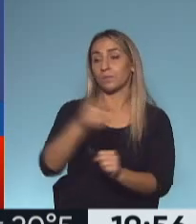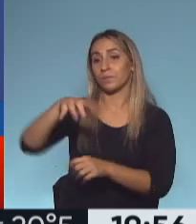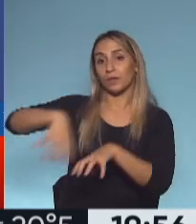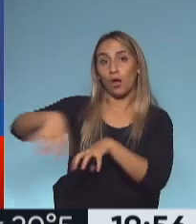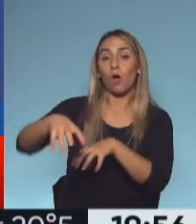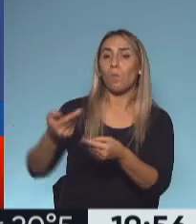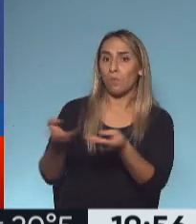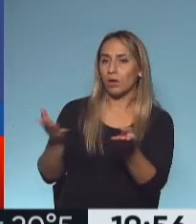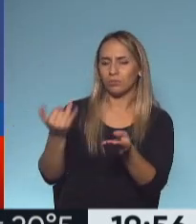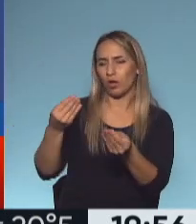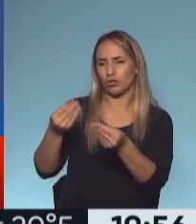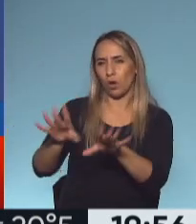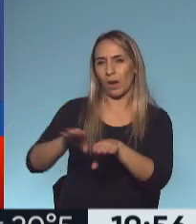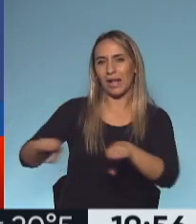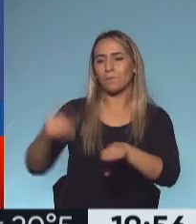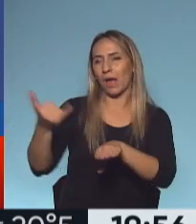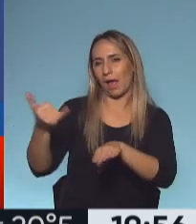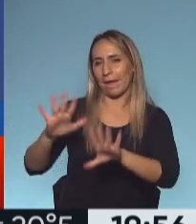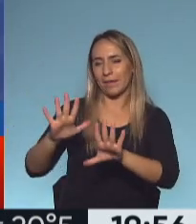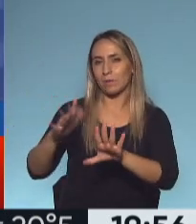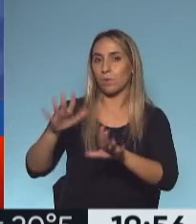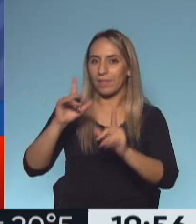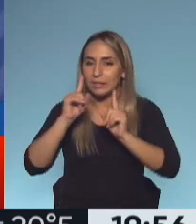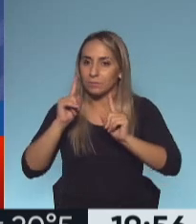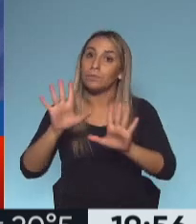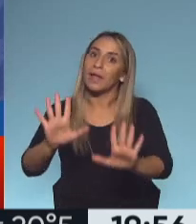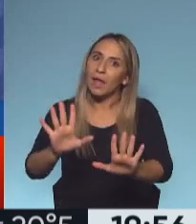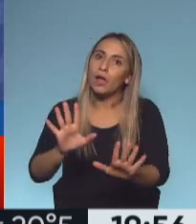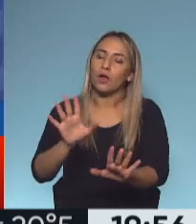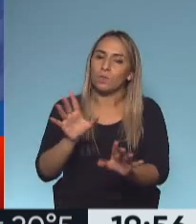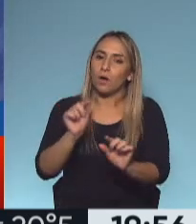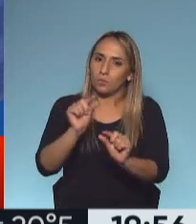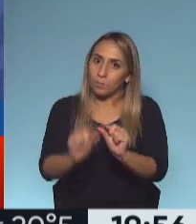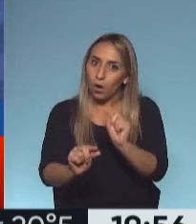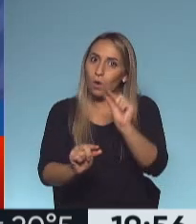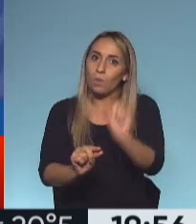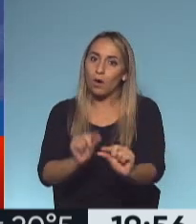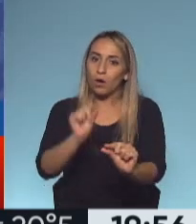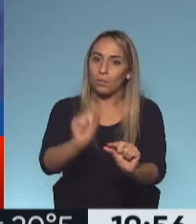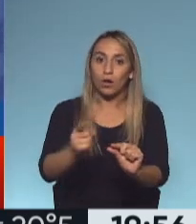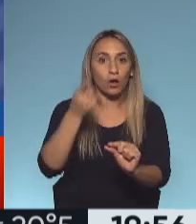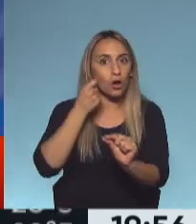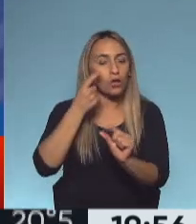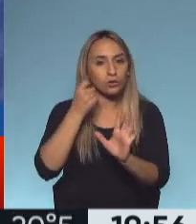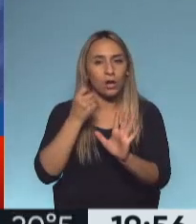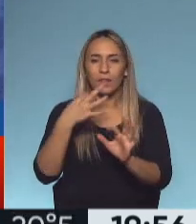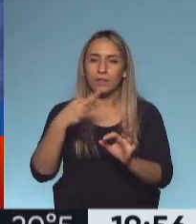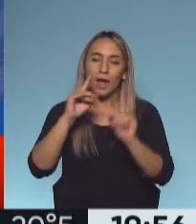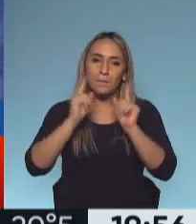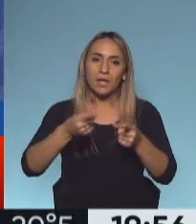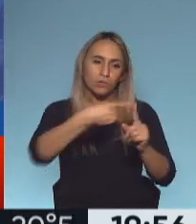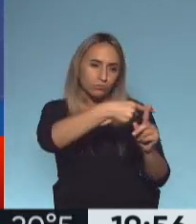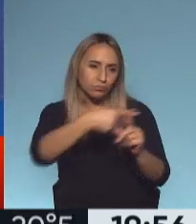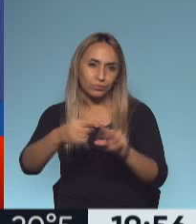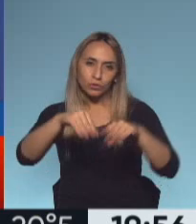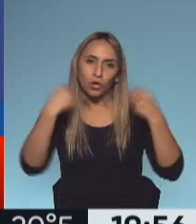camas suficientes como para llevar adelante. Ahora hay que trabajarlo minuto a minuto, hay que analizar la sumatoria de casos, hay que analizar la